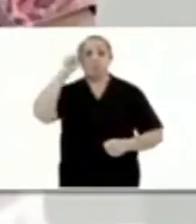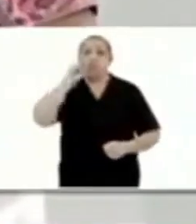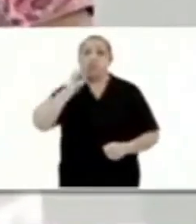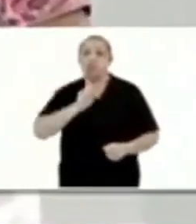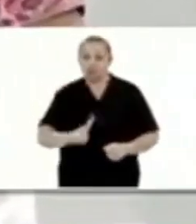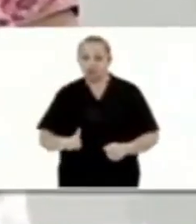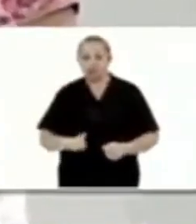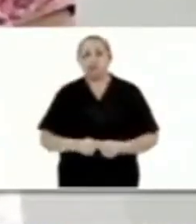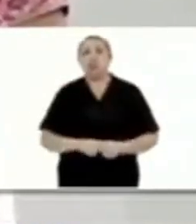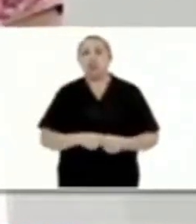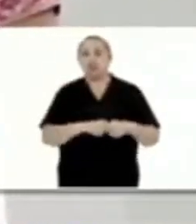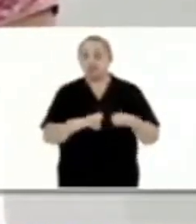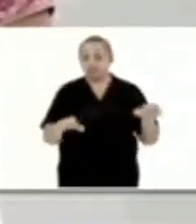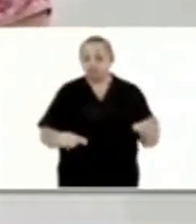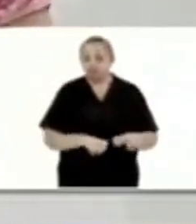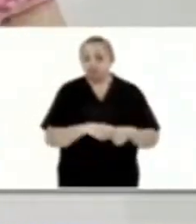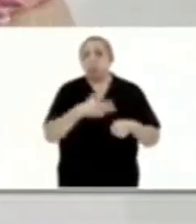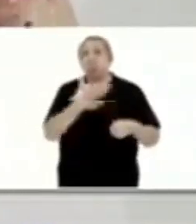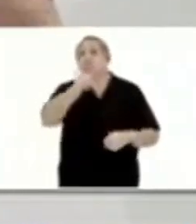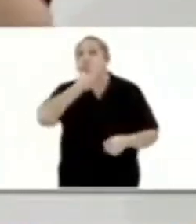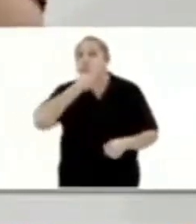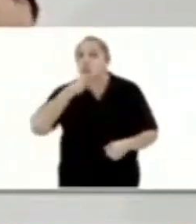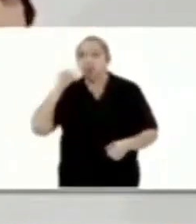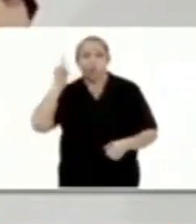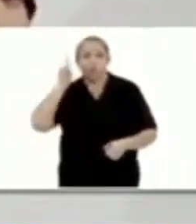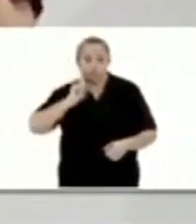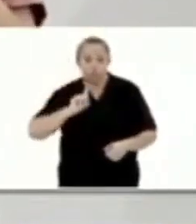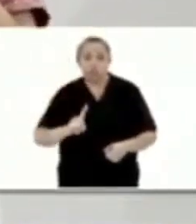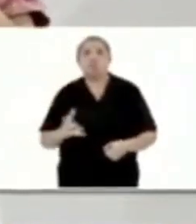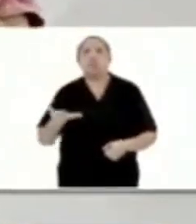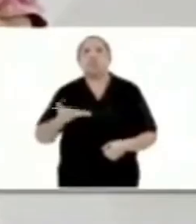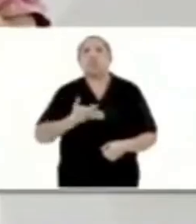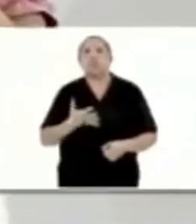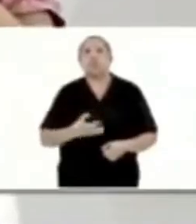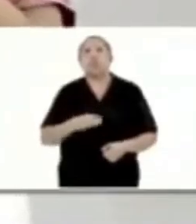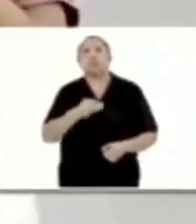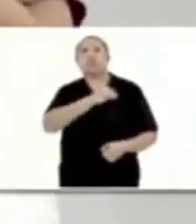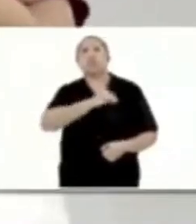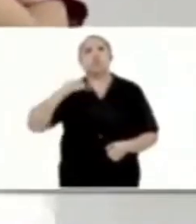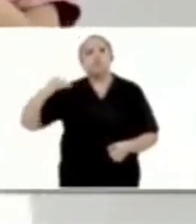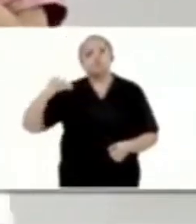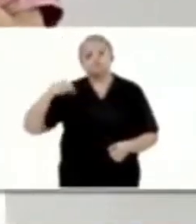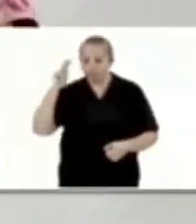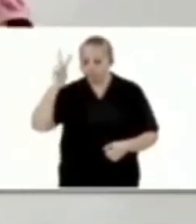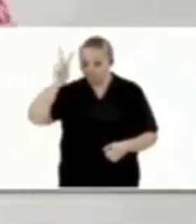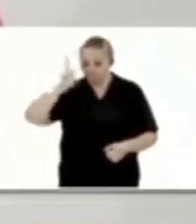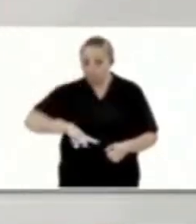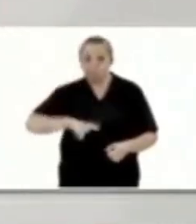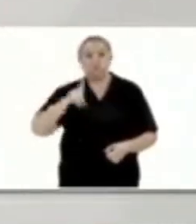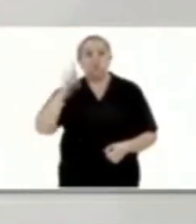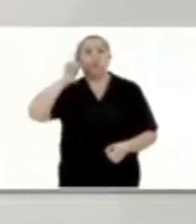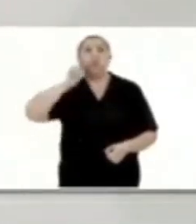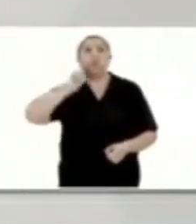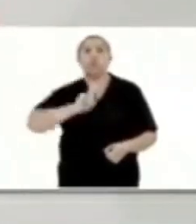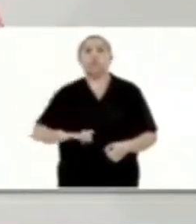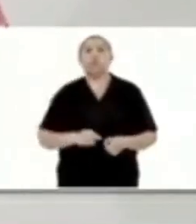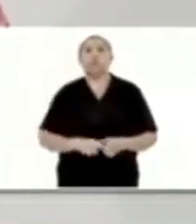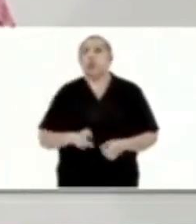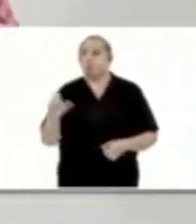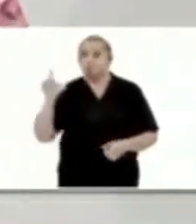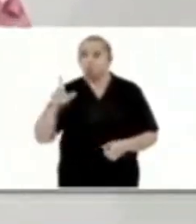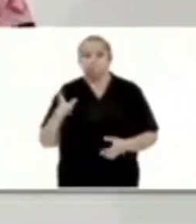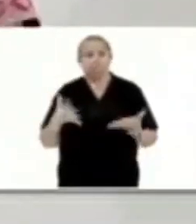con equipos de hombres y de mujeres que tengan un compromiso genuino con las mujeres,